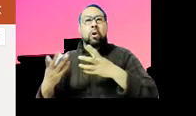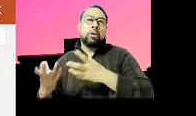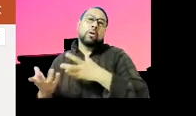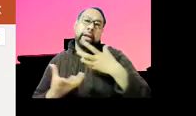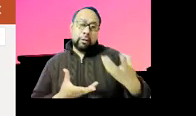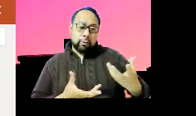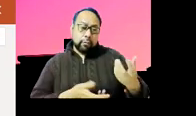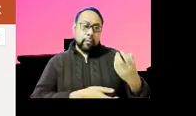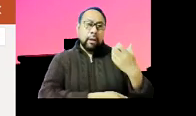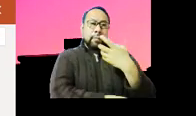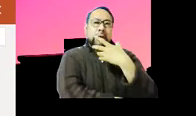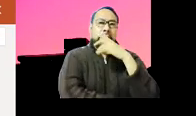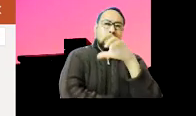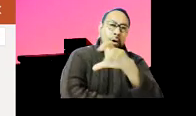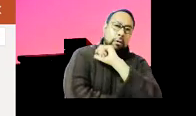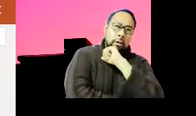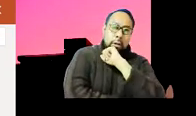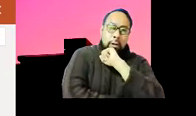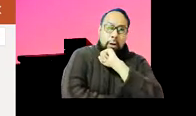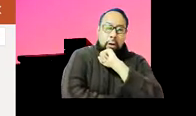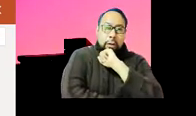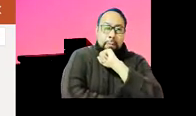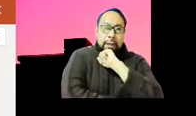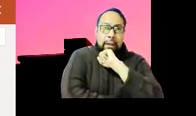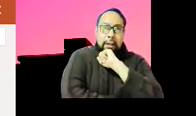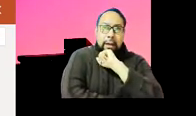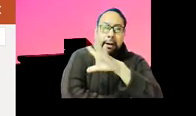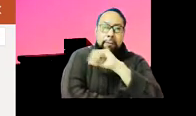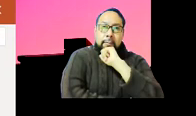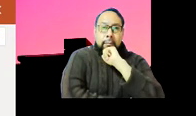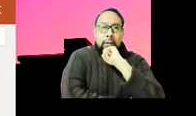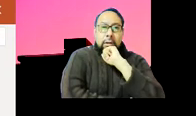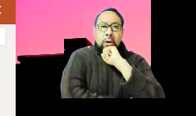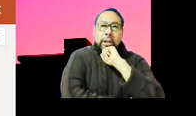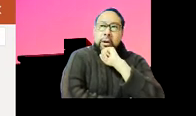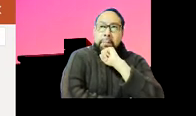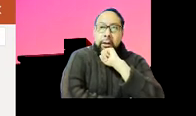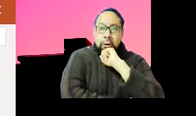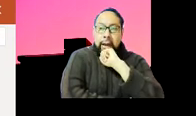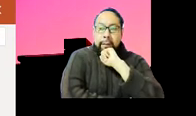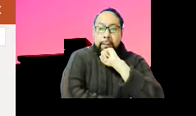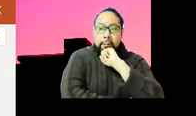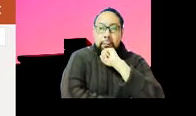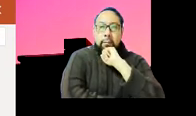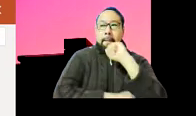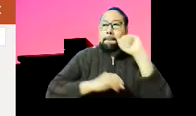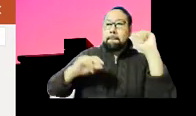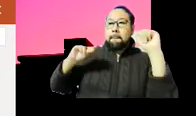Michel Foucault con esto? Michel Foucault nos empieza a decir, a ver, si yo le digo a una persona,